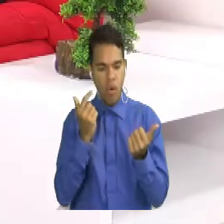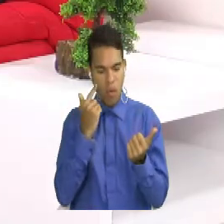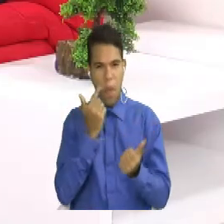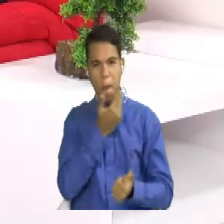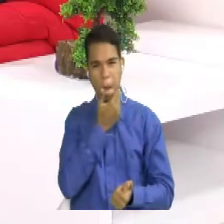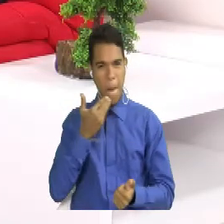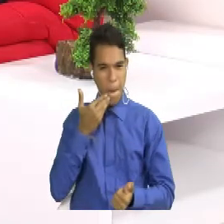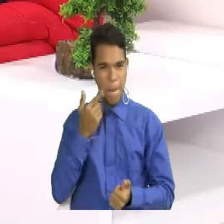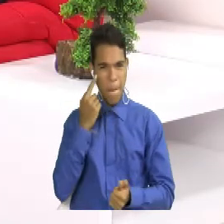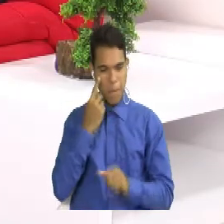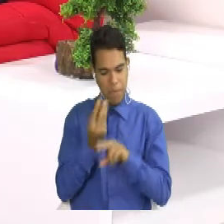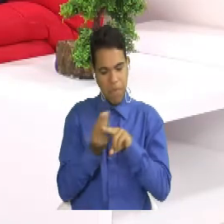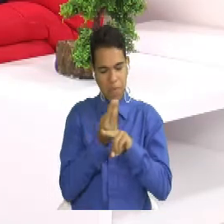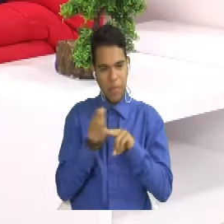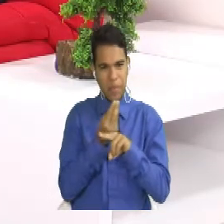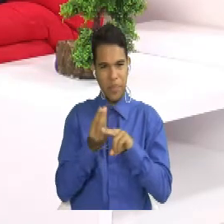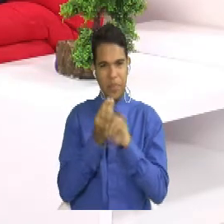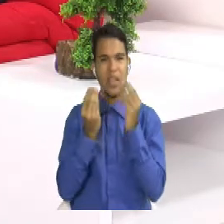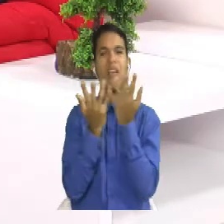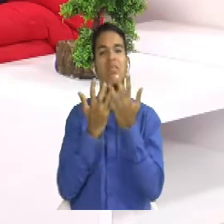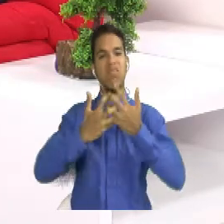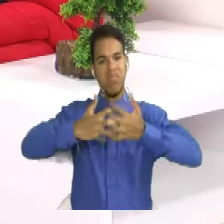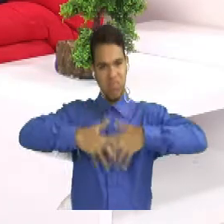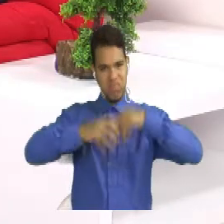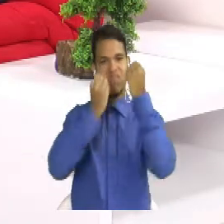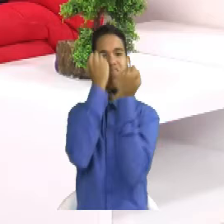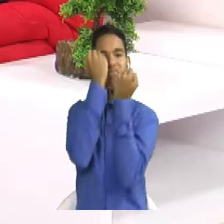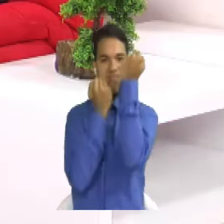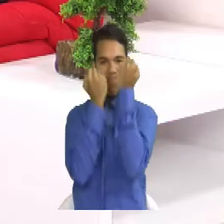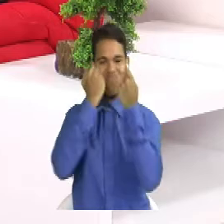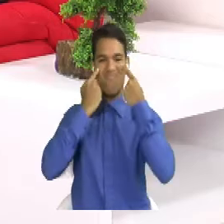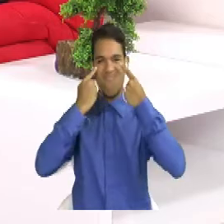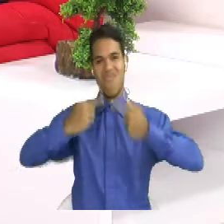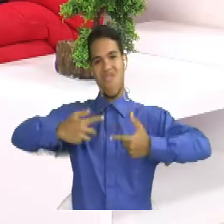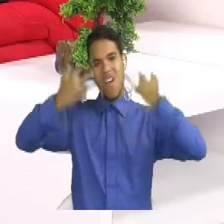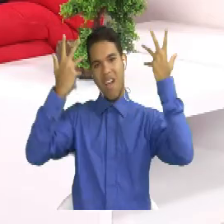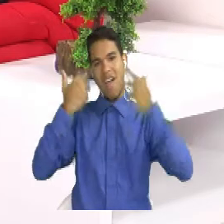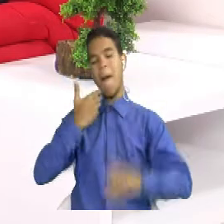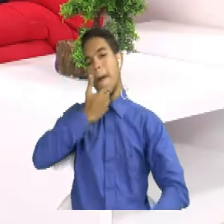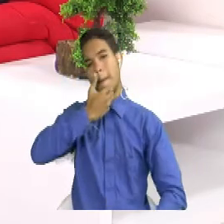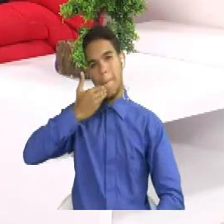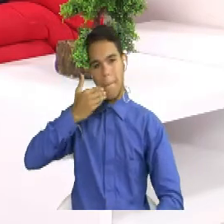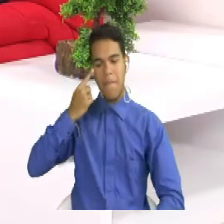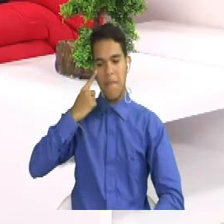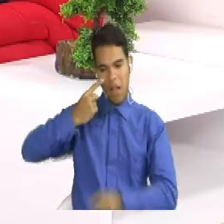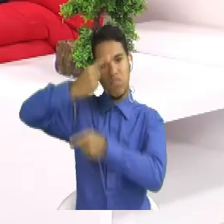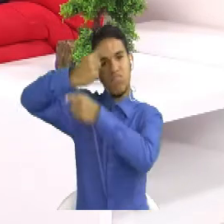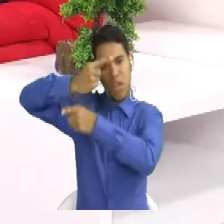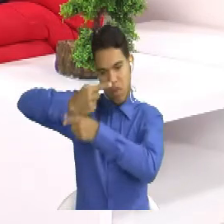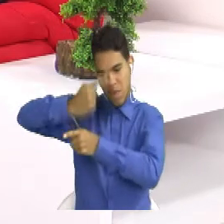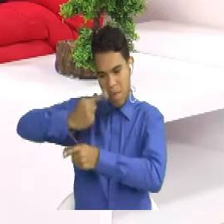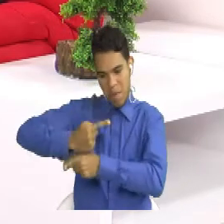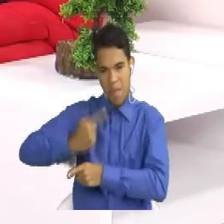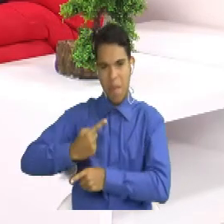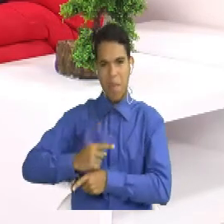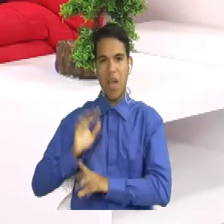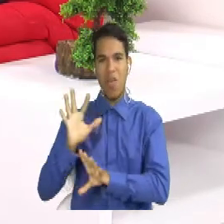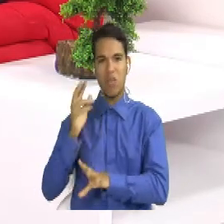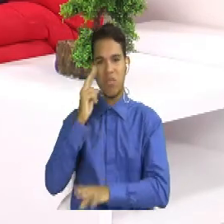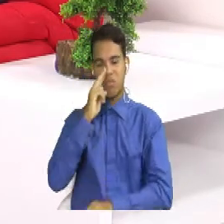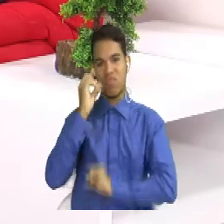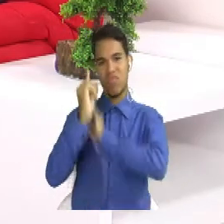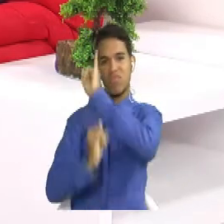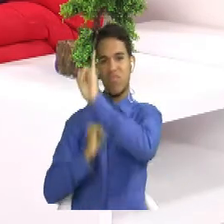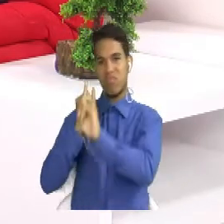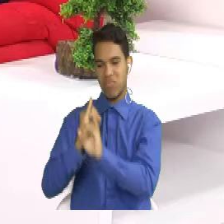que maneje una fábrica, una empresa prestigiosa, porque cumple con unos requerimientos a niveles internacionales